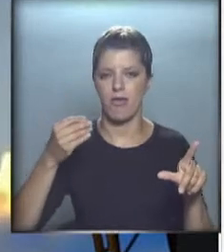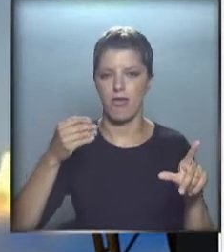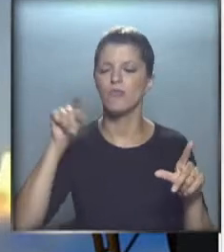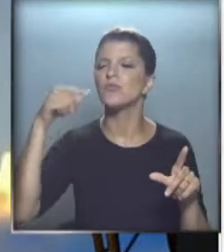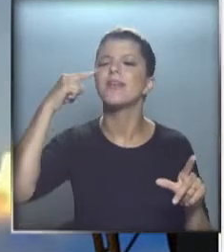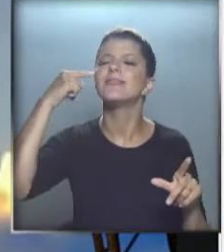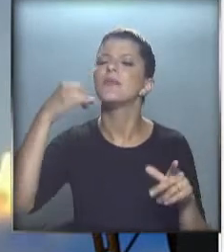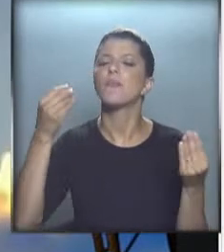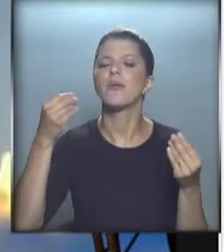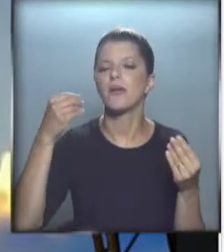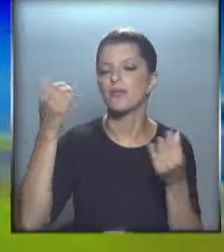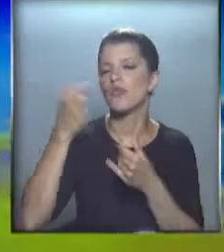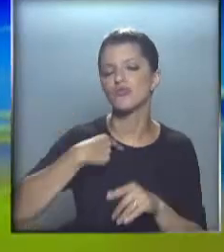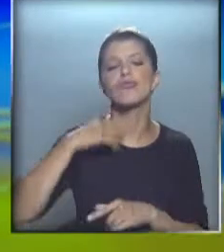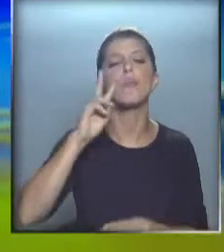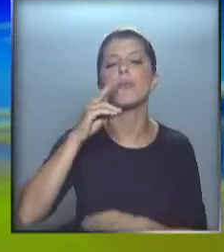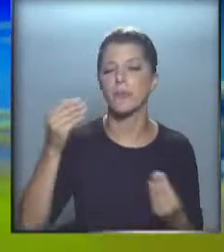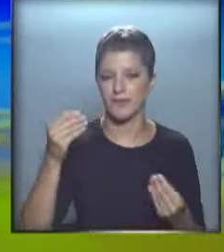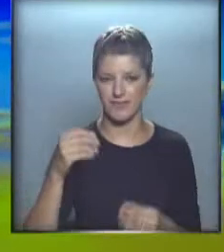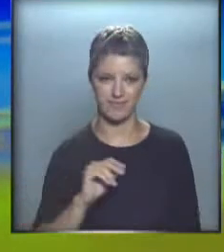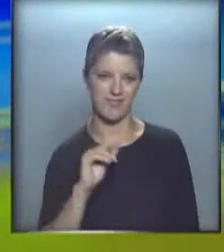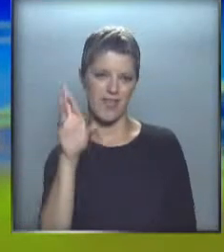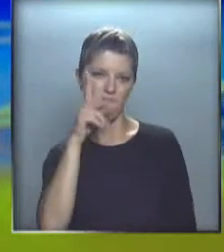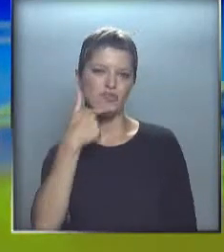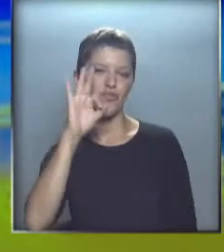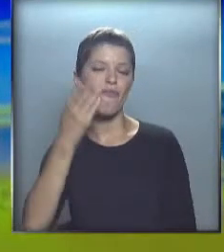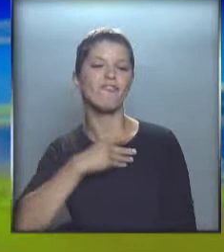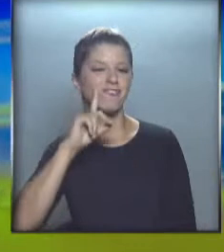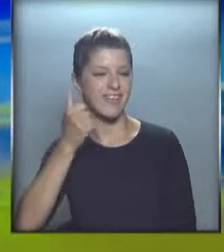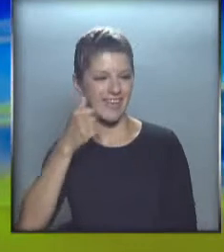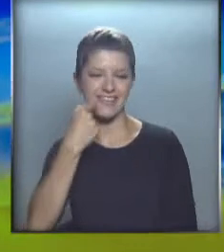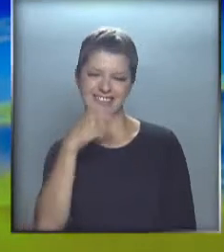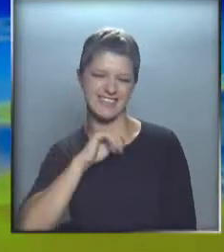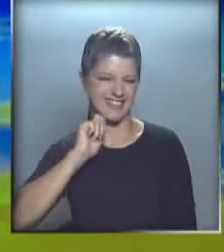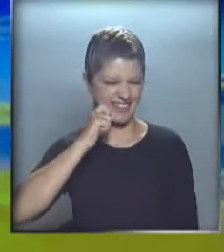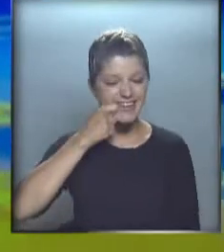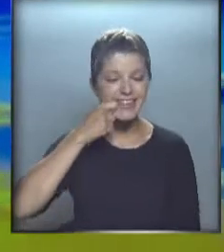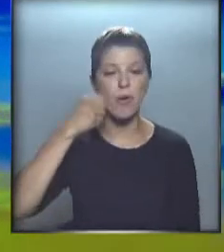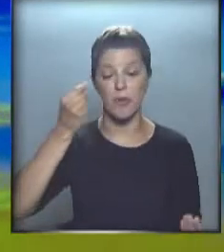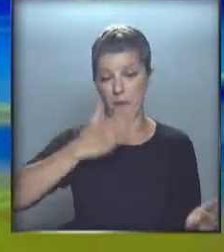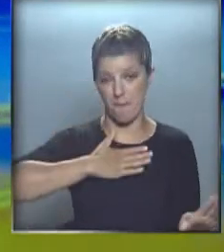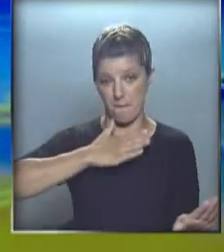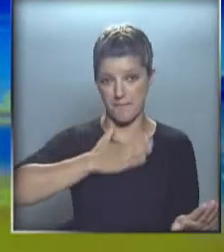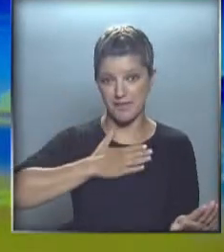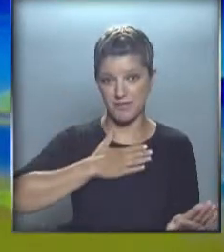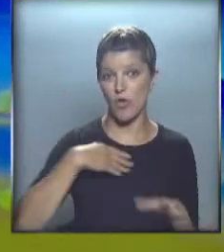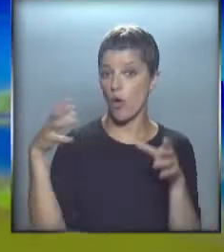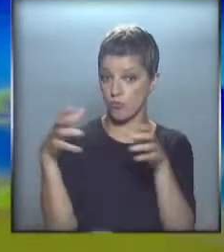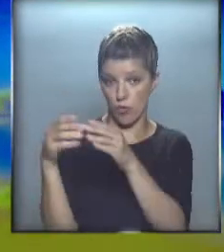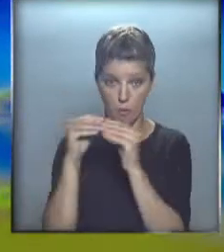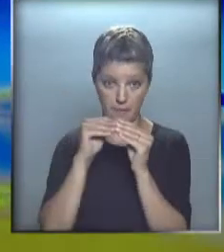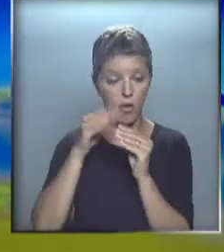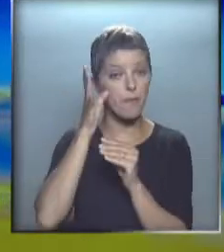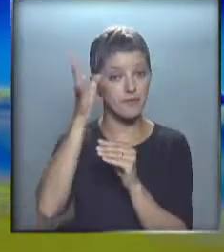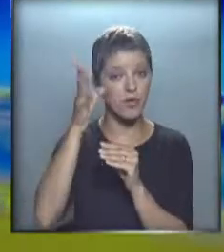que ver Señales? Verla. Exactamente. ¿Por qué hay que verla? Es muy linda. Es como las historias, a mí lo que me pasa como compañera, somos un montón de chicos. Mm-hmm. Por lo tanto,